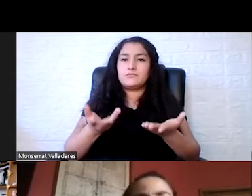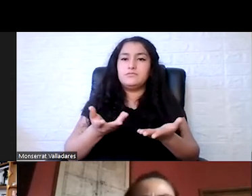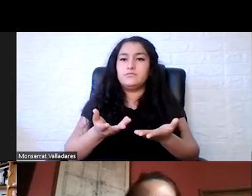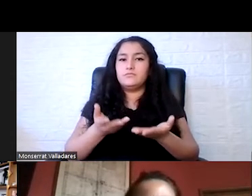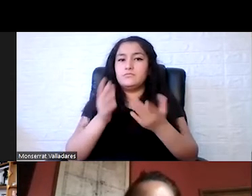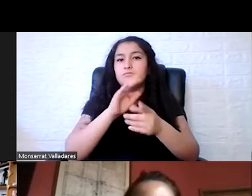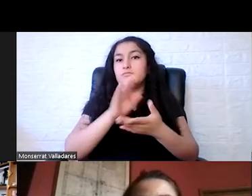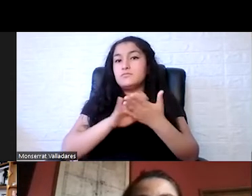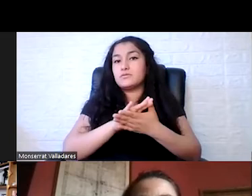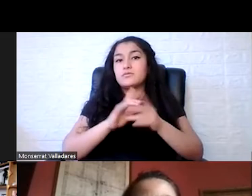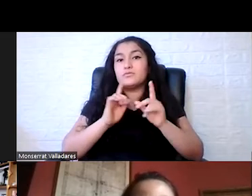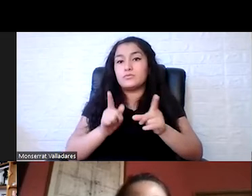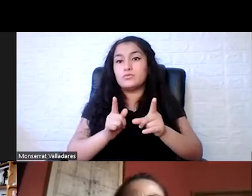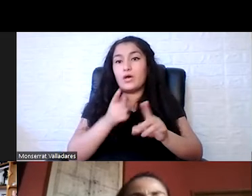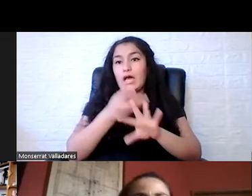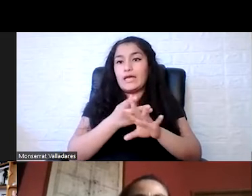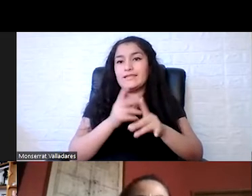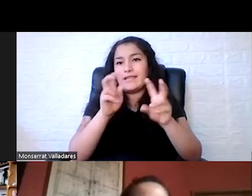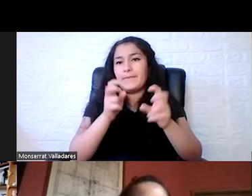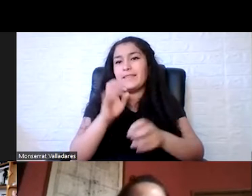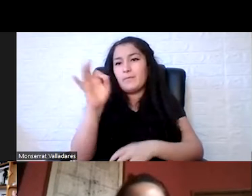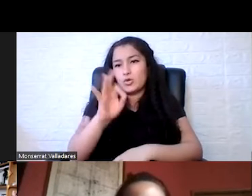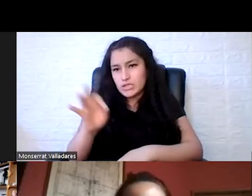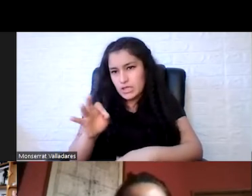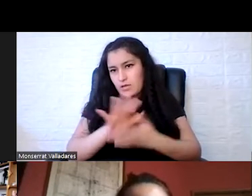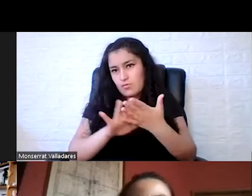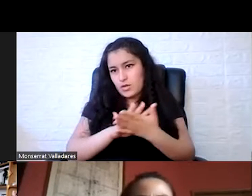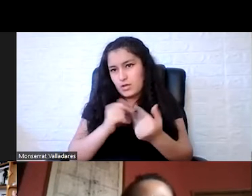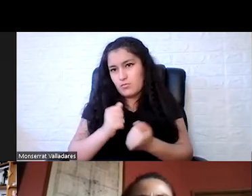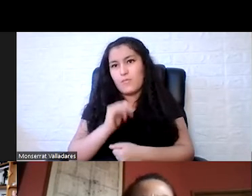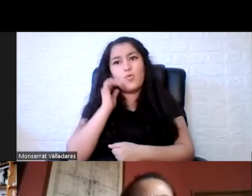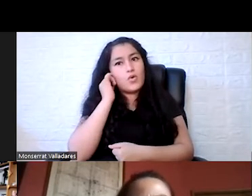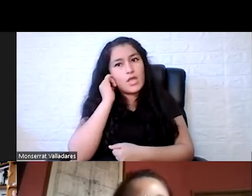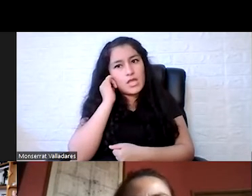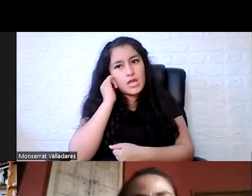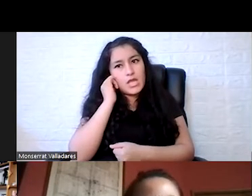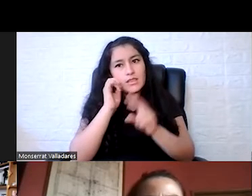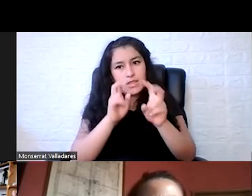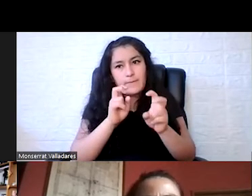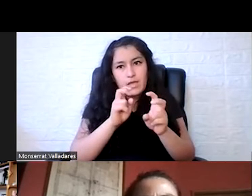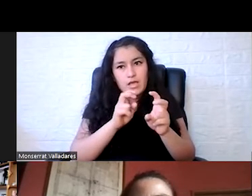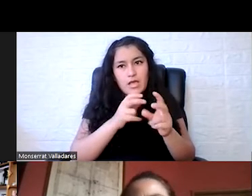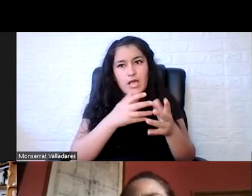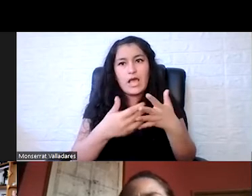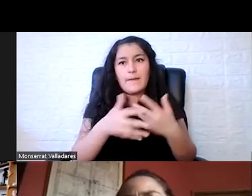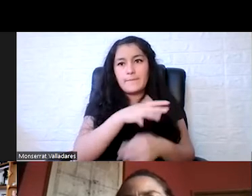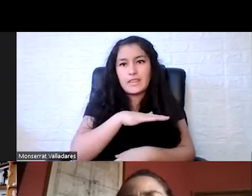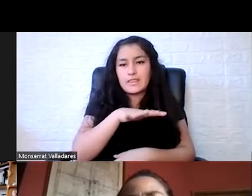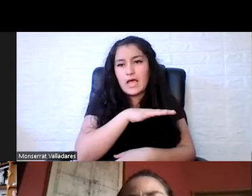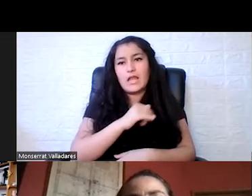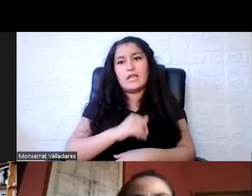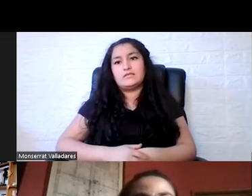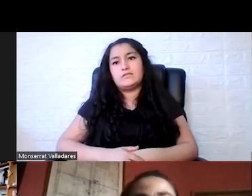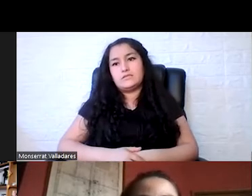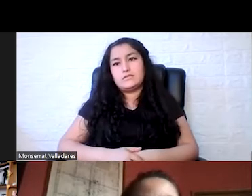también hay un tema también de cifras, ¿no es cierto? Las mujeres son, en temas ambientales, las que sufren más, por ejemplo,